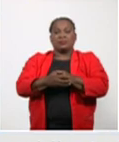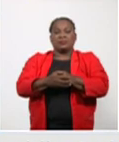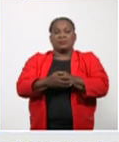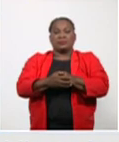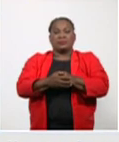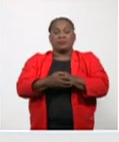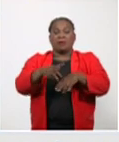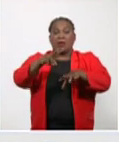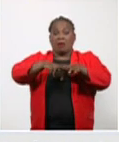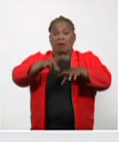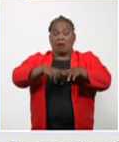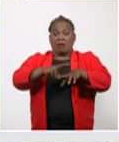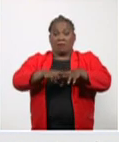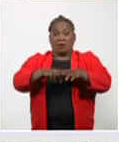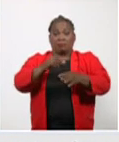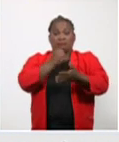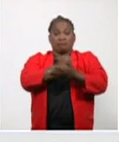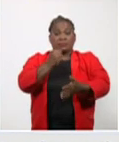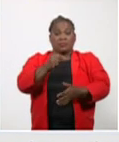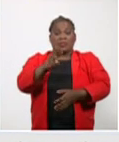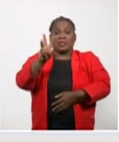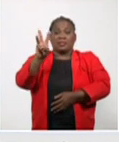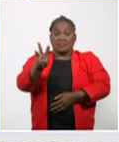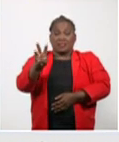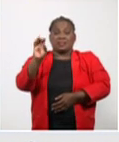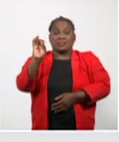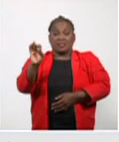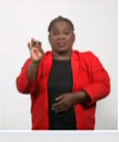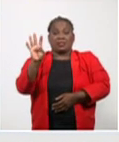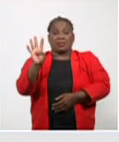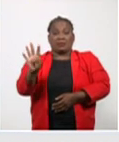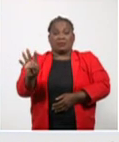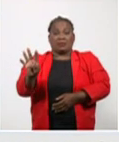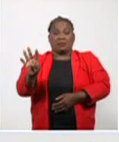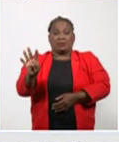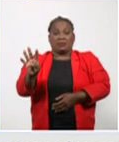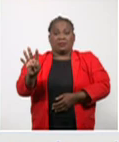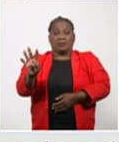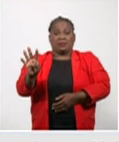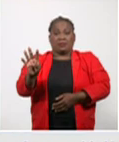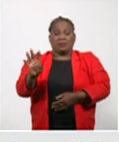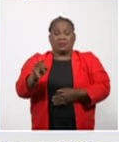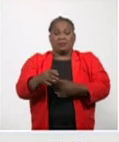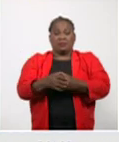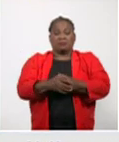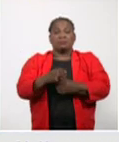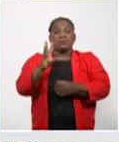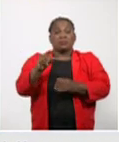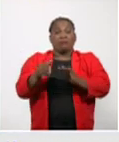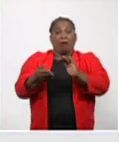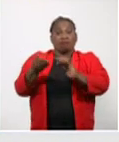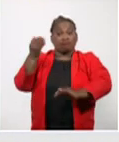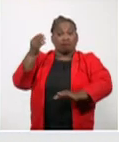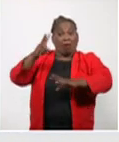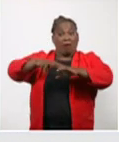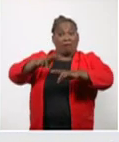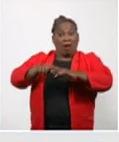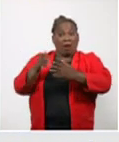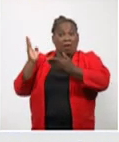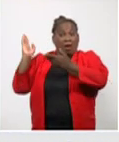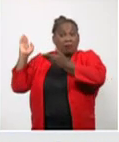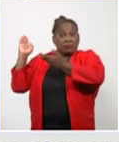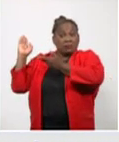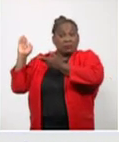La Habana confirma 374 casos autóctonos, cifra elevada y que además, como también